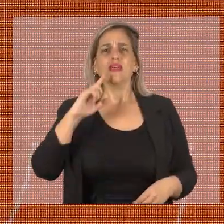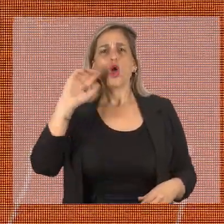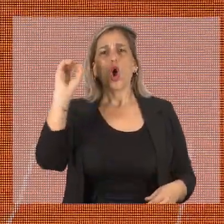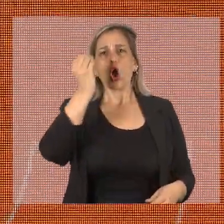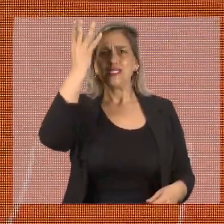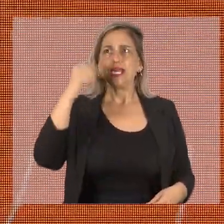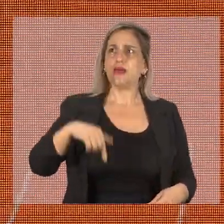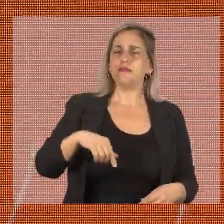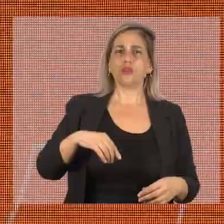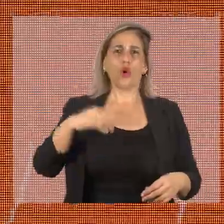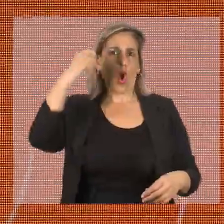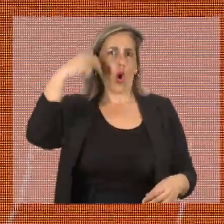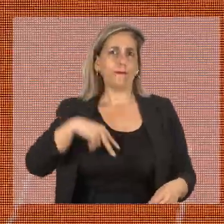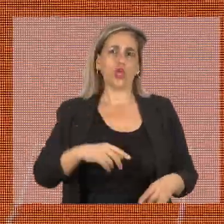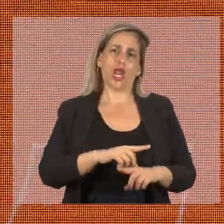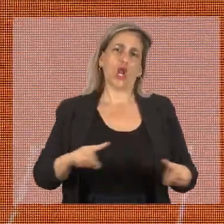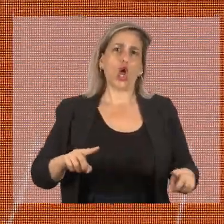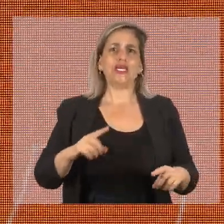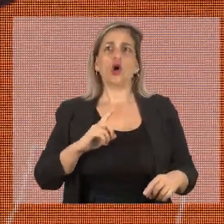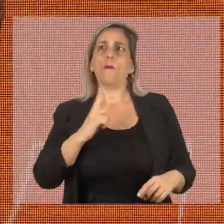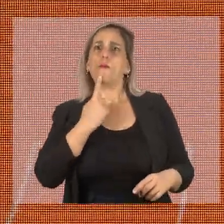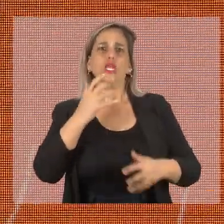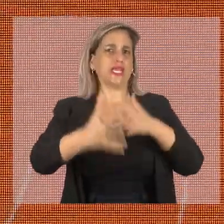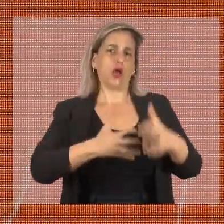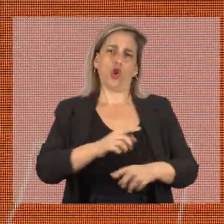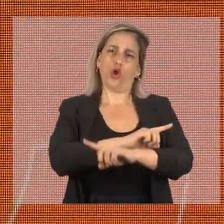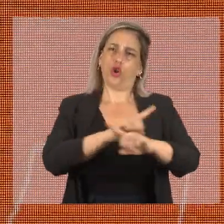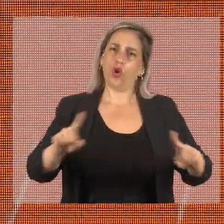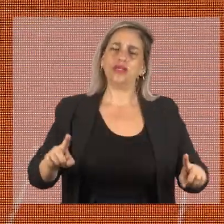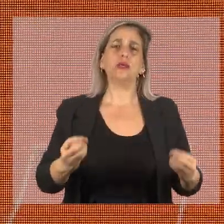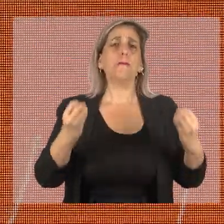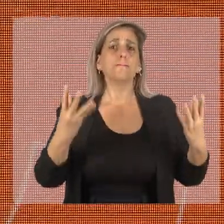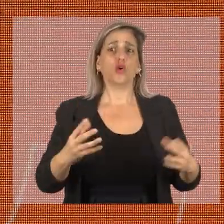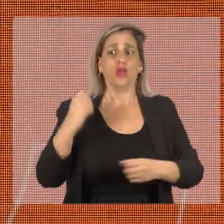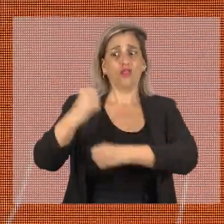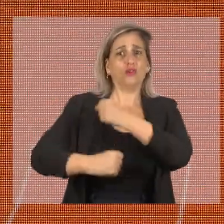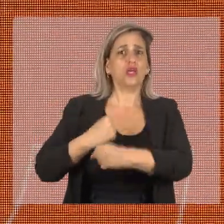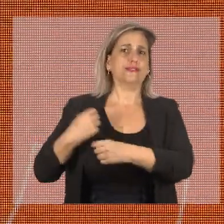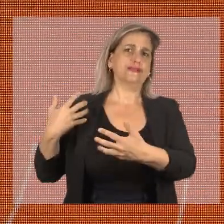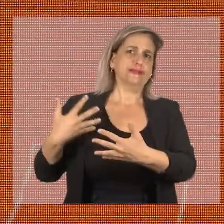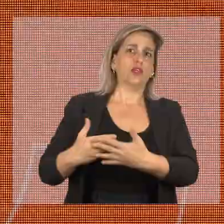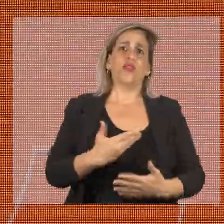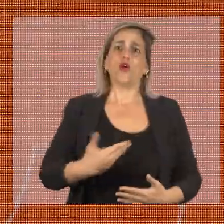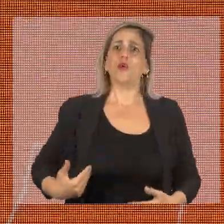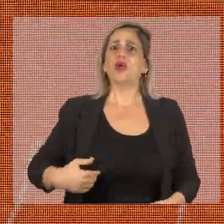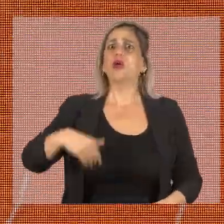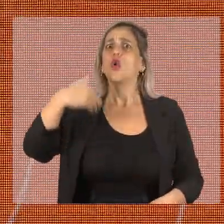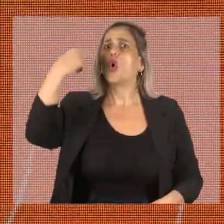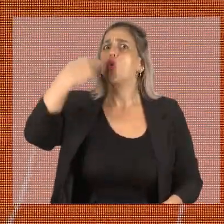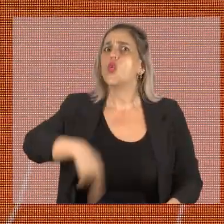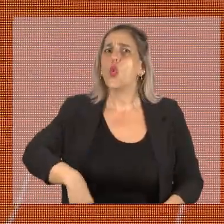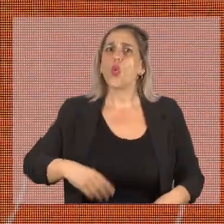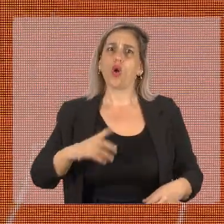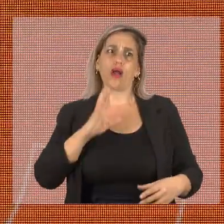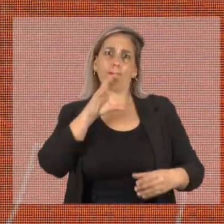estos conceptos y estas opiniones no van a ser con política partidaria, porque en todos estos años de gobierno jamás pisamos